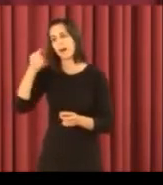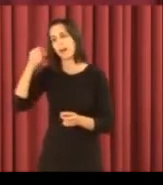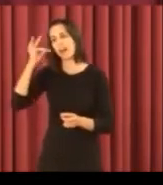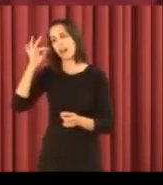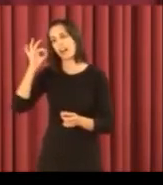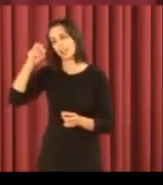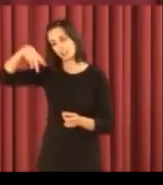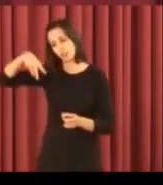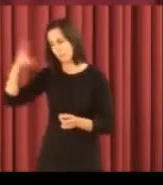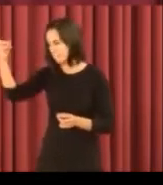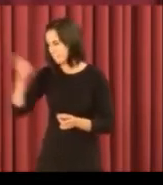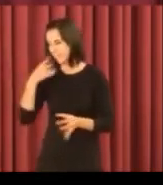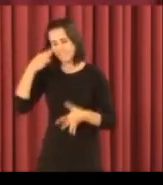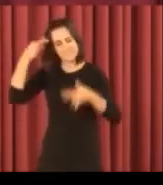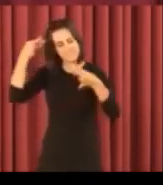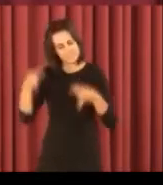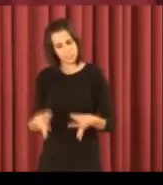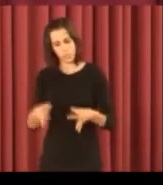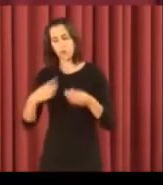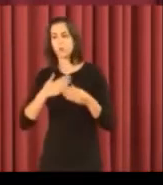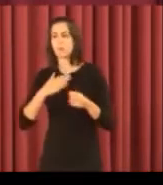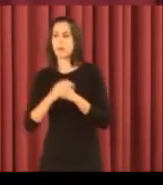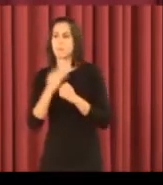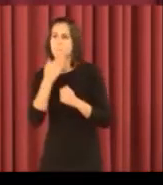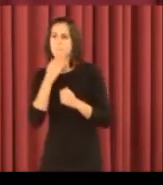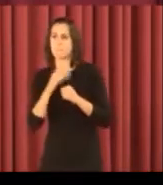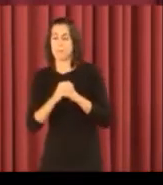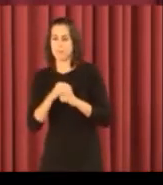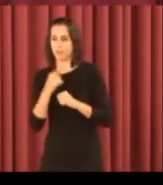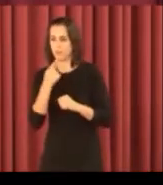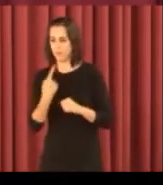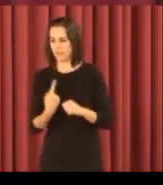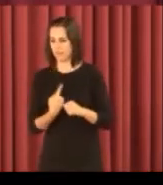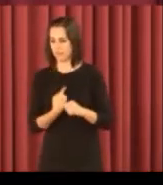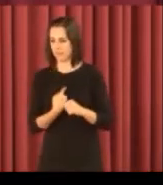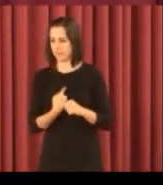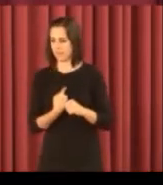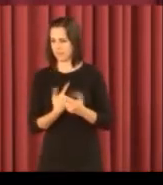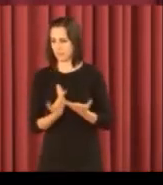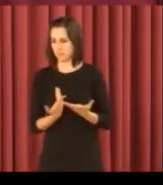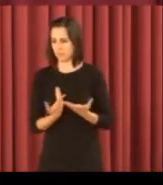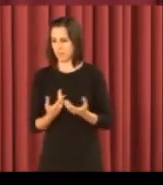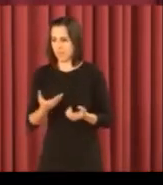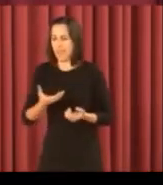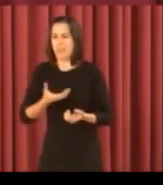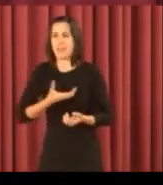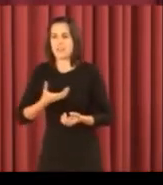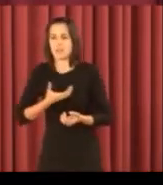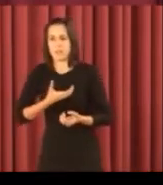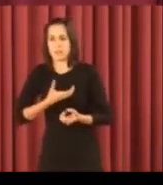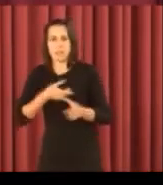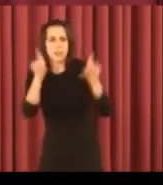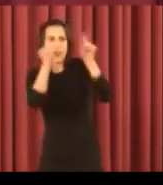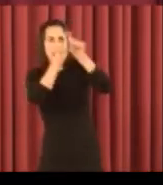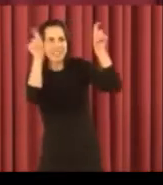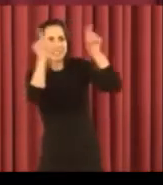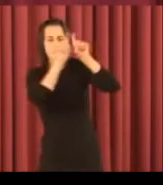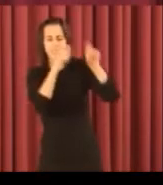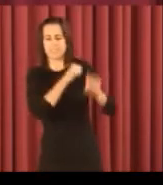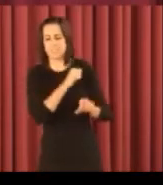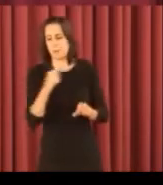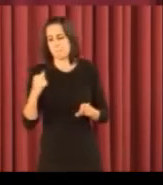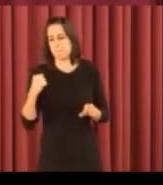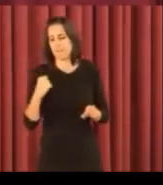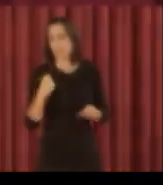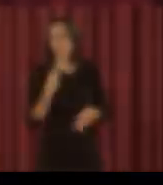Álvaro me decía que todo esto le parecía muy bien, pero ¿qué se hacía? ¿Qué hacía el ayuntamiento por el sector privado? ¿Qué futuro tenía él como